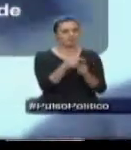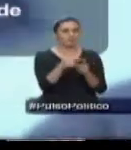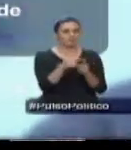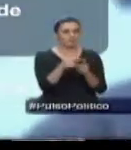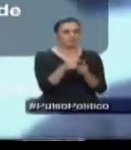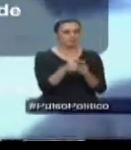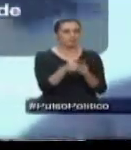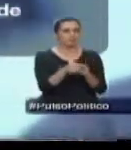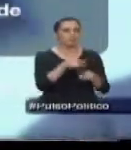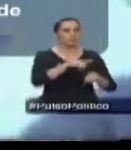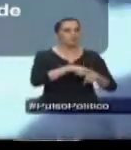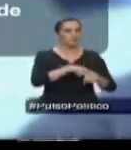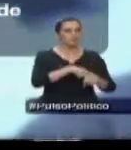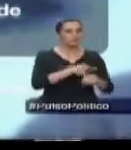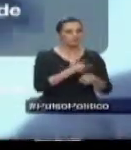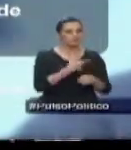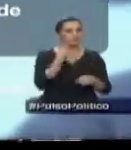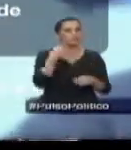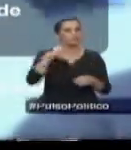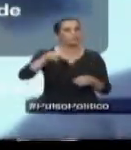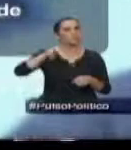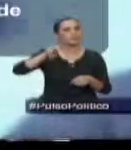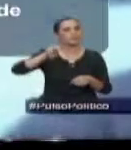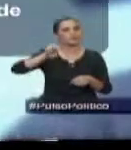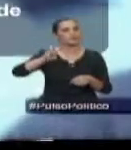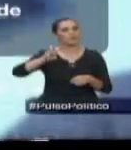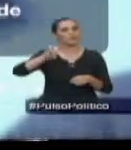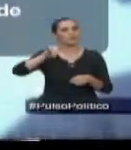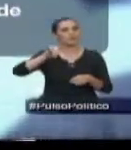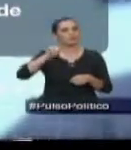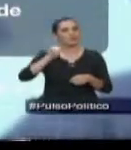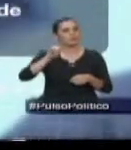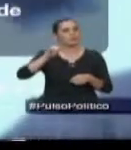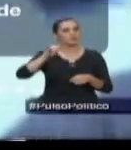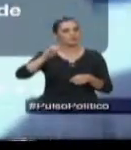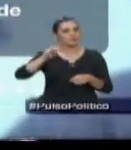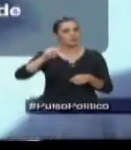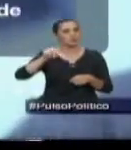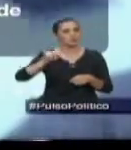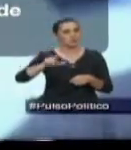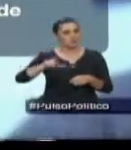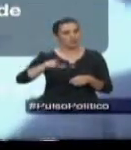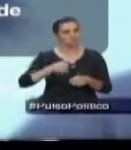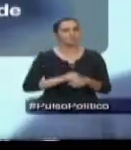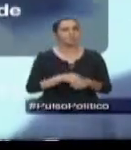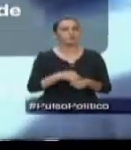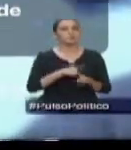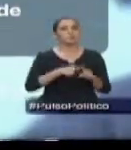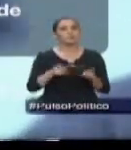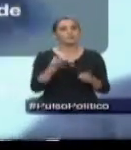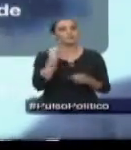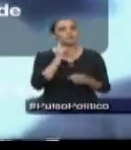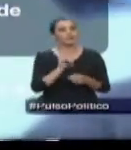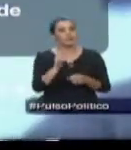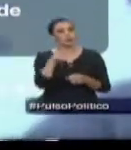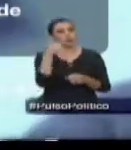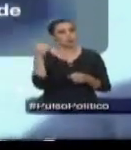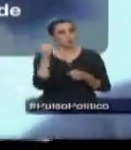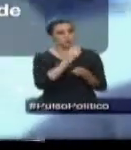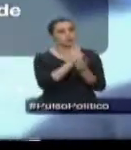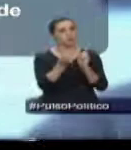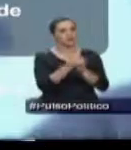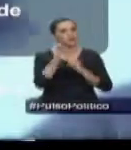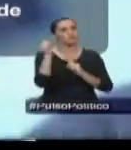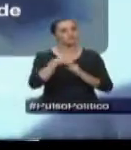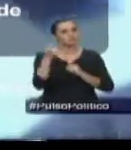provisional por previsional lo puede hacer la asamblea sin necesidad de que intervenga el pueblo para otras enmiendas si